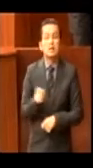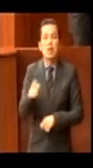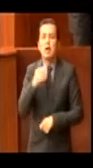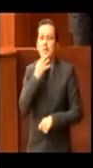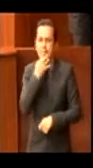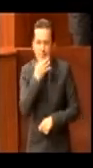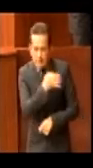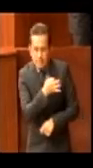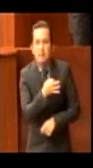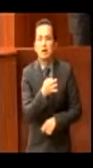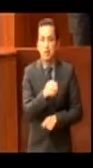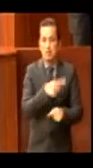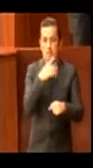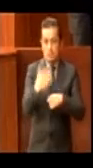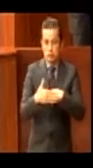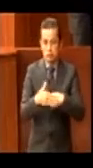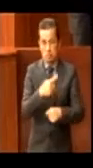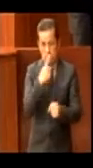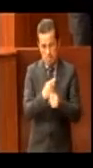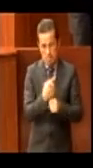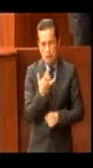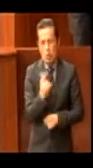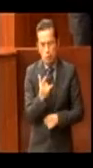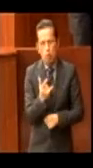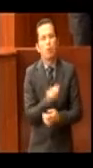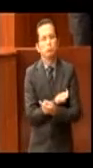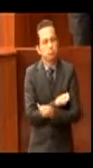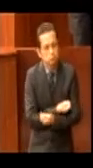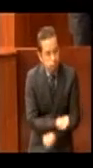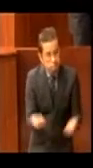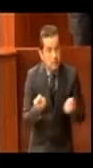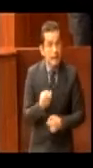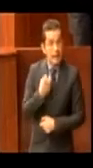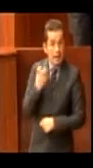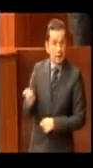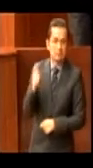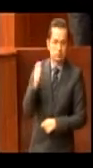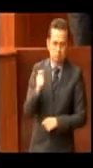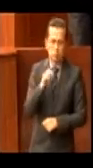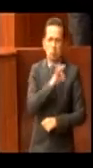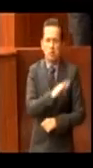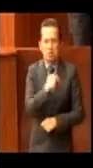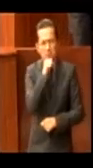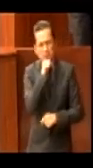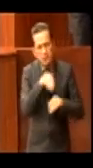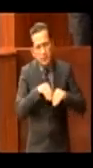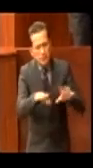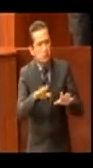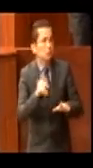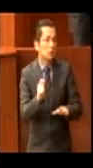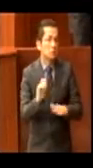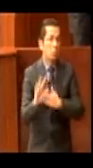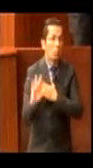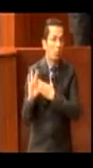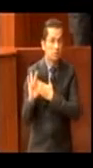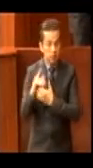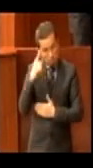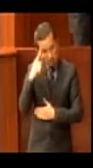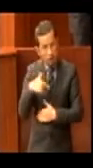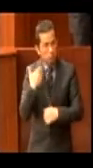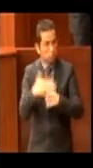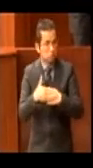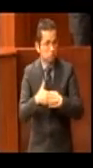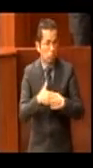julio lo cual constituye propaganda electoral válida en relación a una promesa de campaña que además guarda